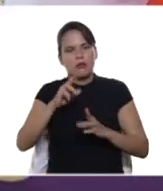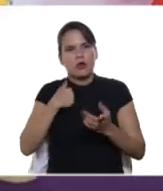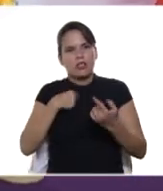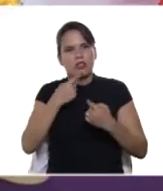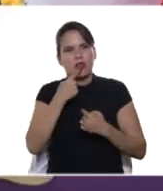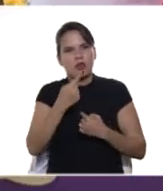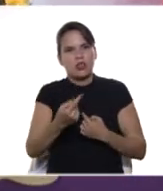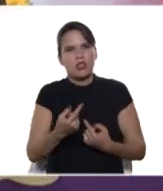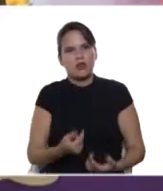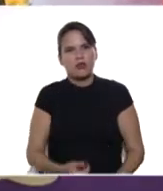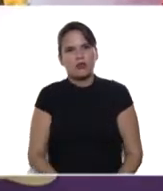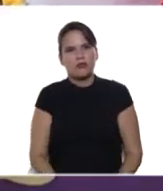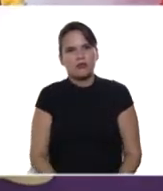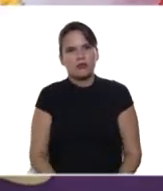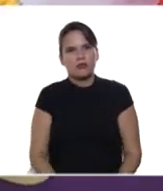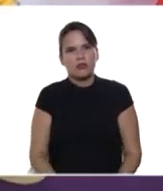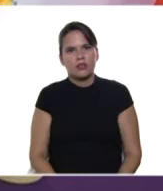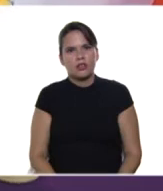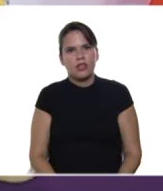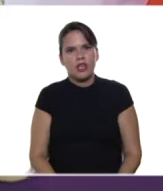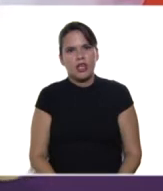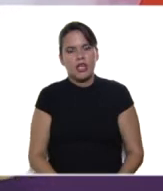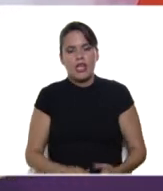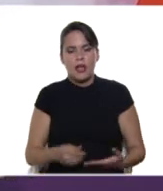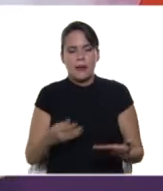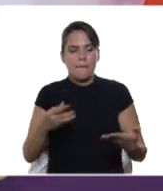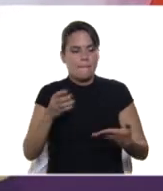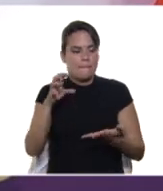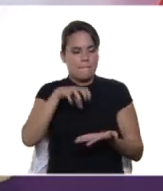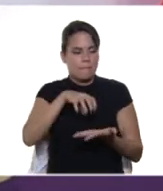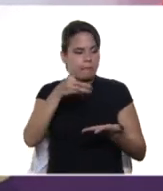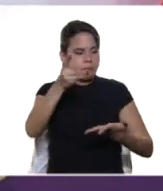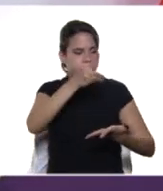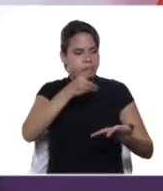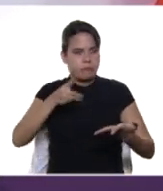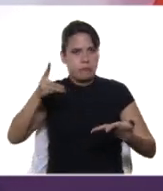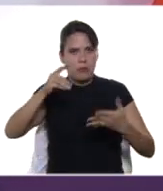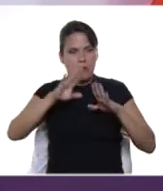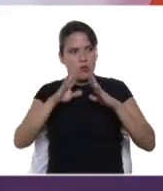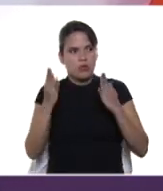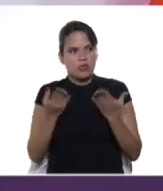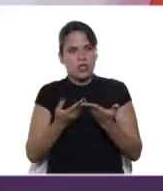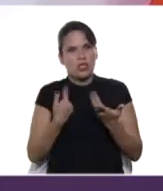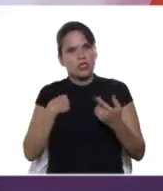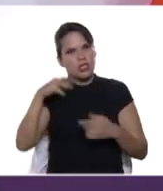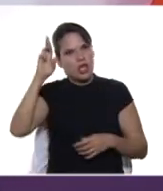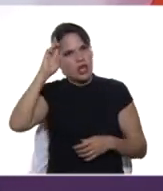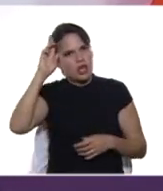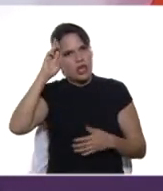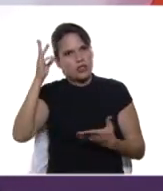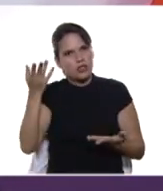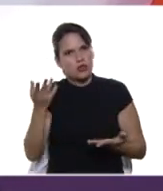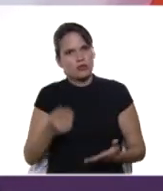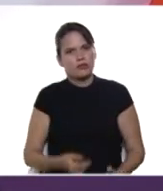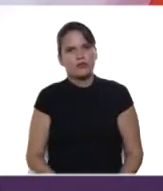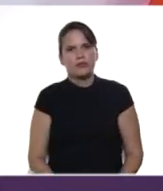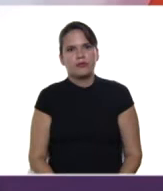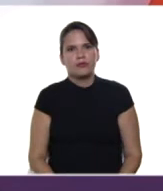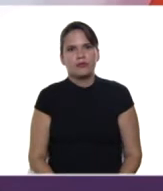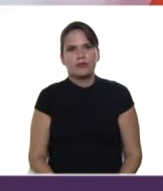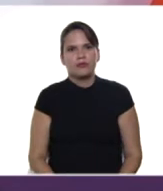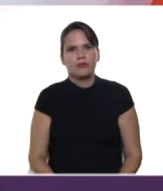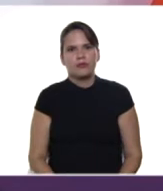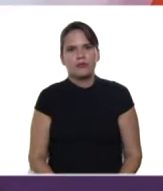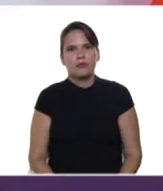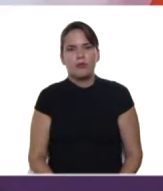dio en el mapa mundi, observamos que tenía razón el asistente piloto en su respuesta,